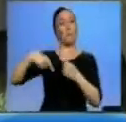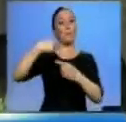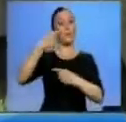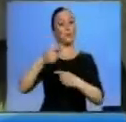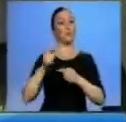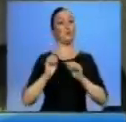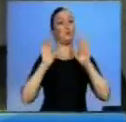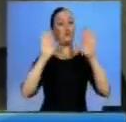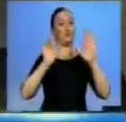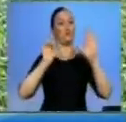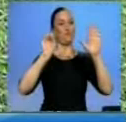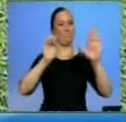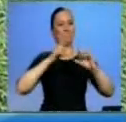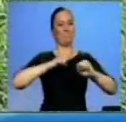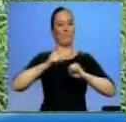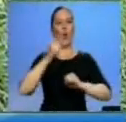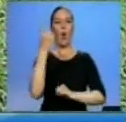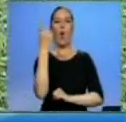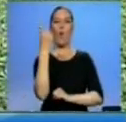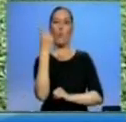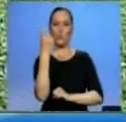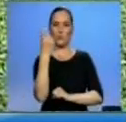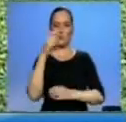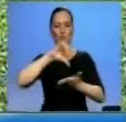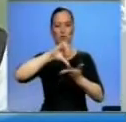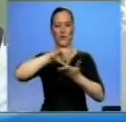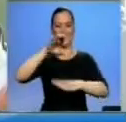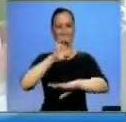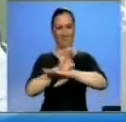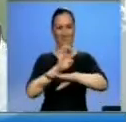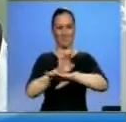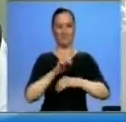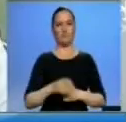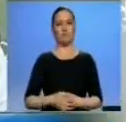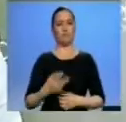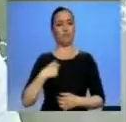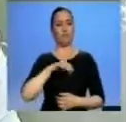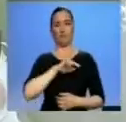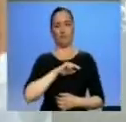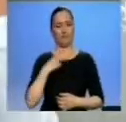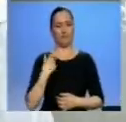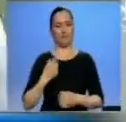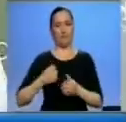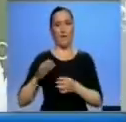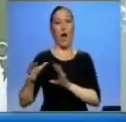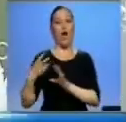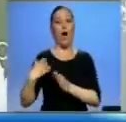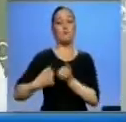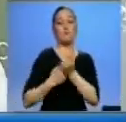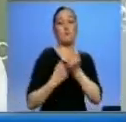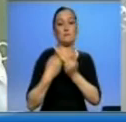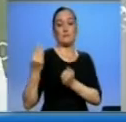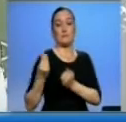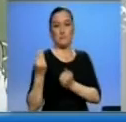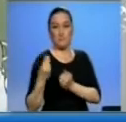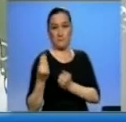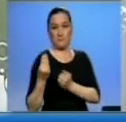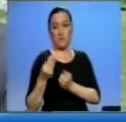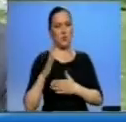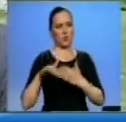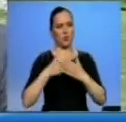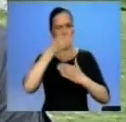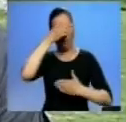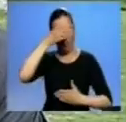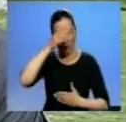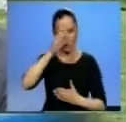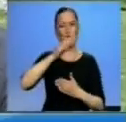mayo en 11 ciudades de las 4 regiones del país. Vamos a hacerlo de la mano de jóvenes, generando un proceso de cultura ambiental.